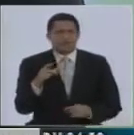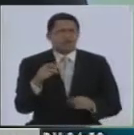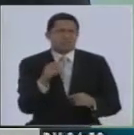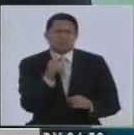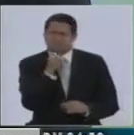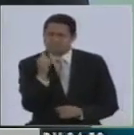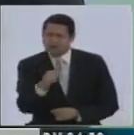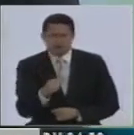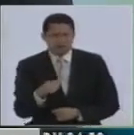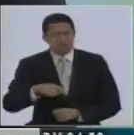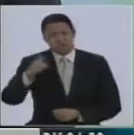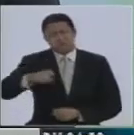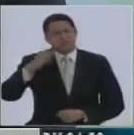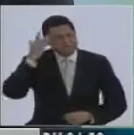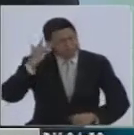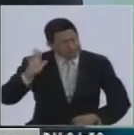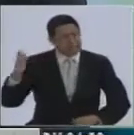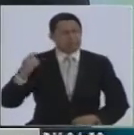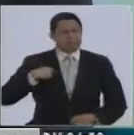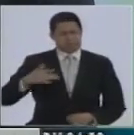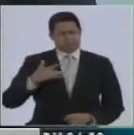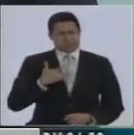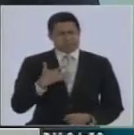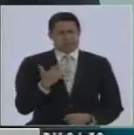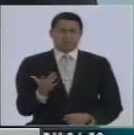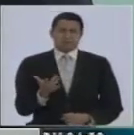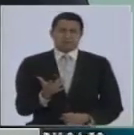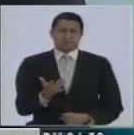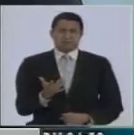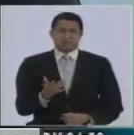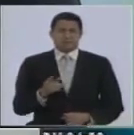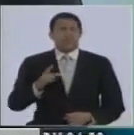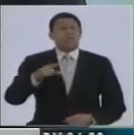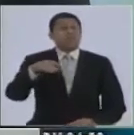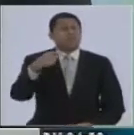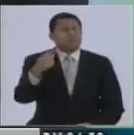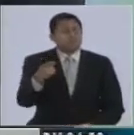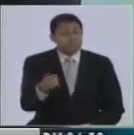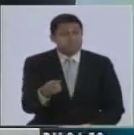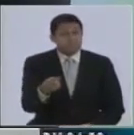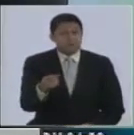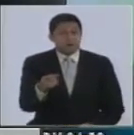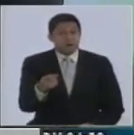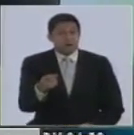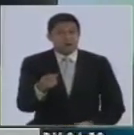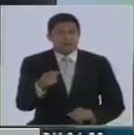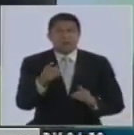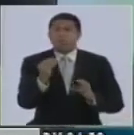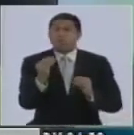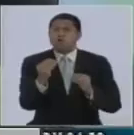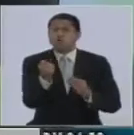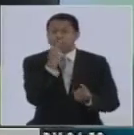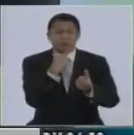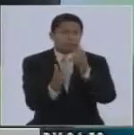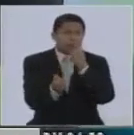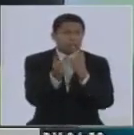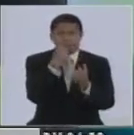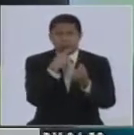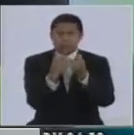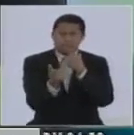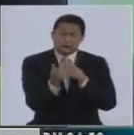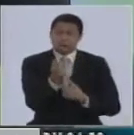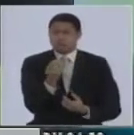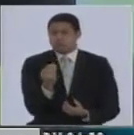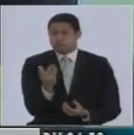porque el paciente supone que tiene algo verdad a consecuencia de la toma de múltiples drogas de repente